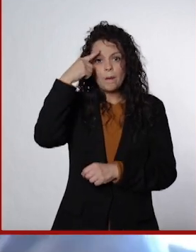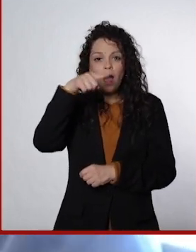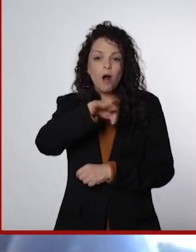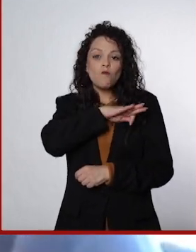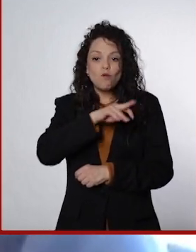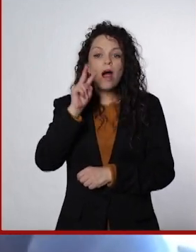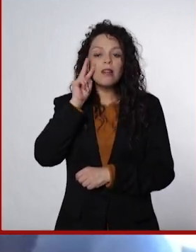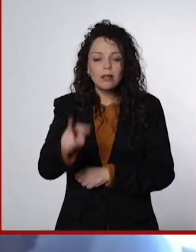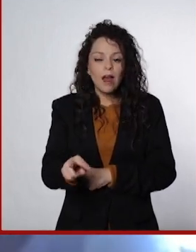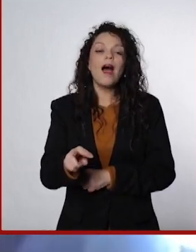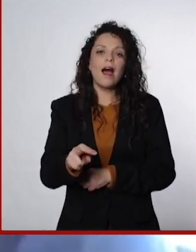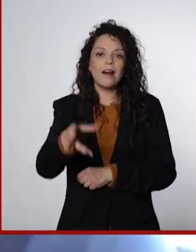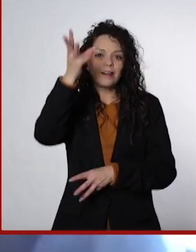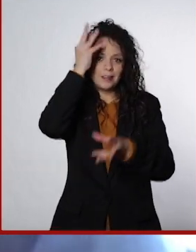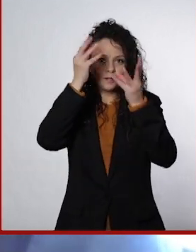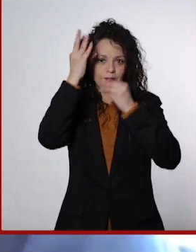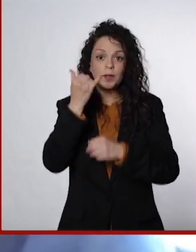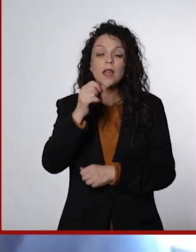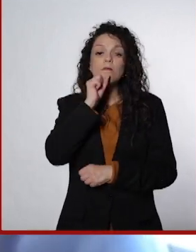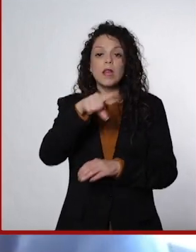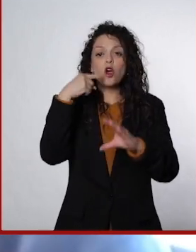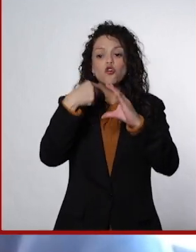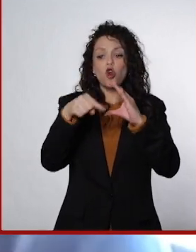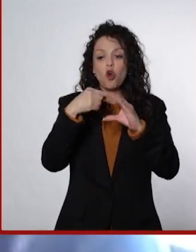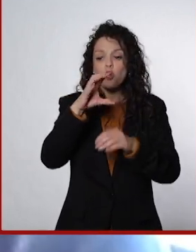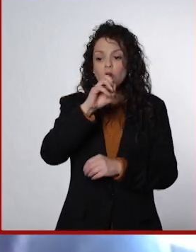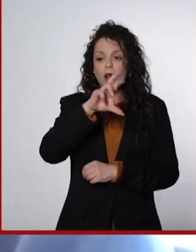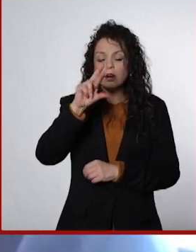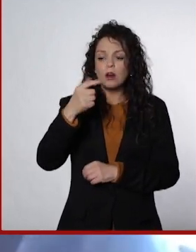puedan consultar. Y también mi correo,